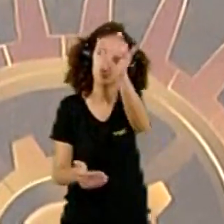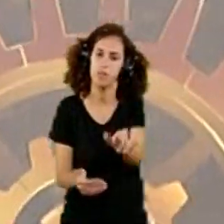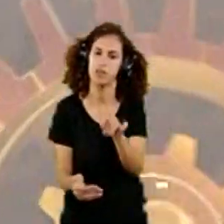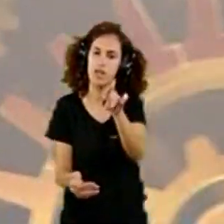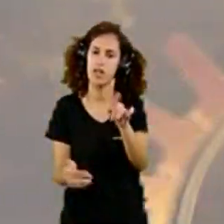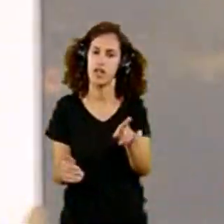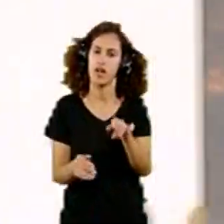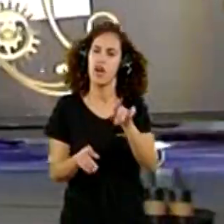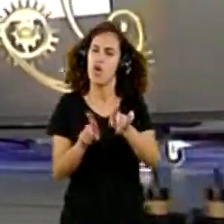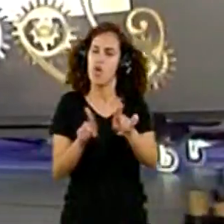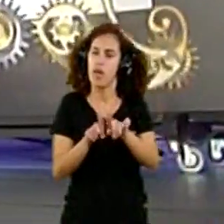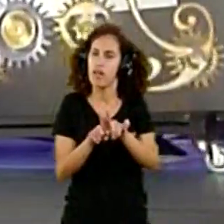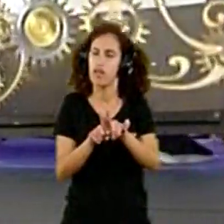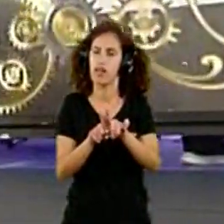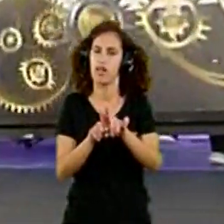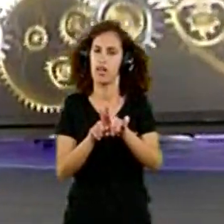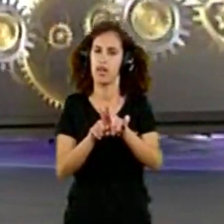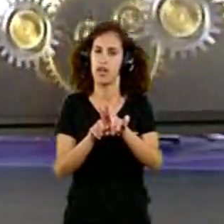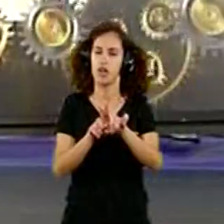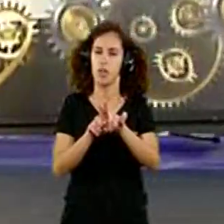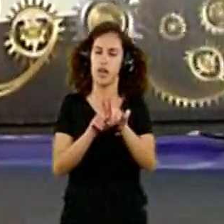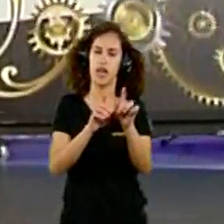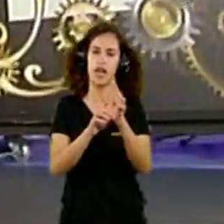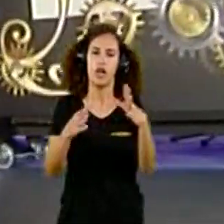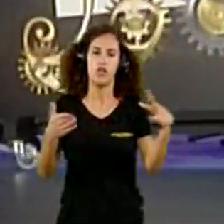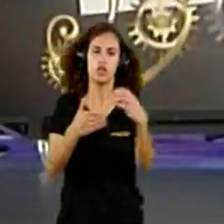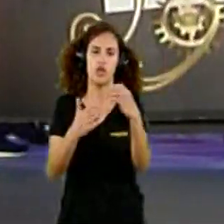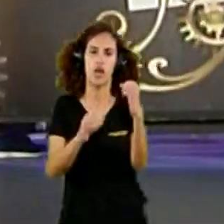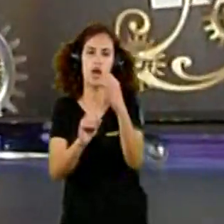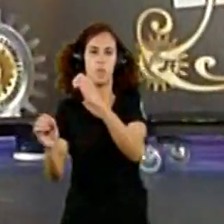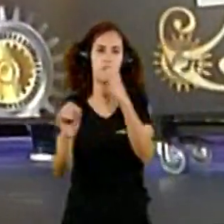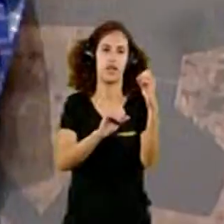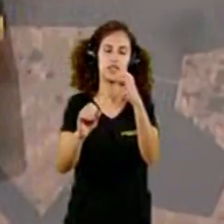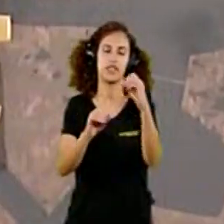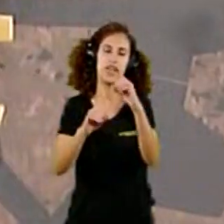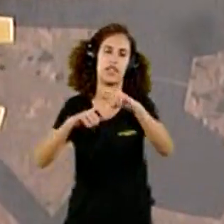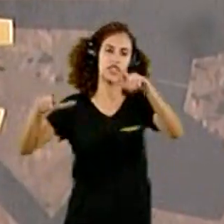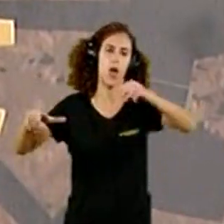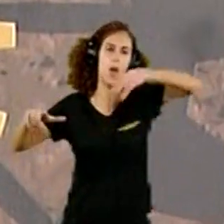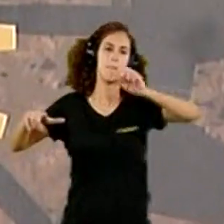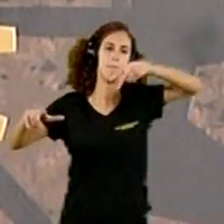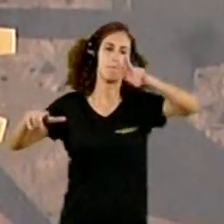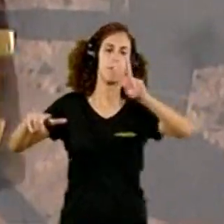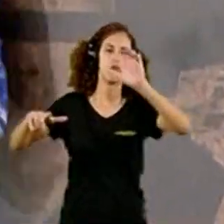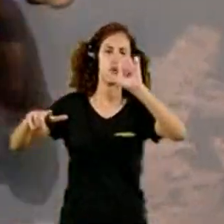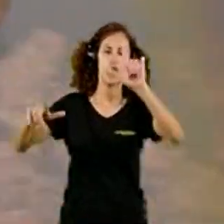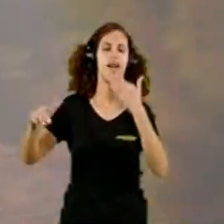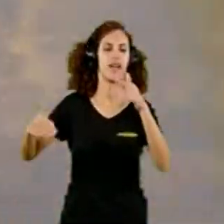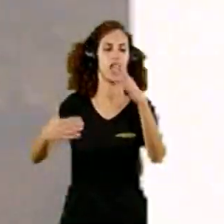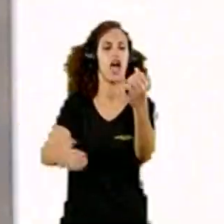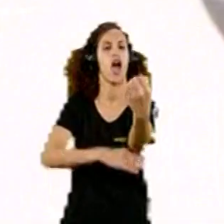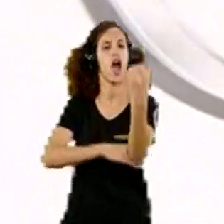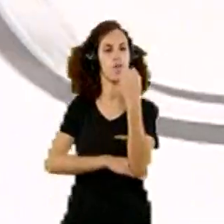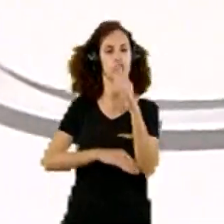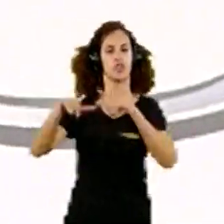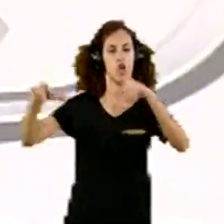que más se ha movido para que los grupos tengamos un local en el Manuel Loy. Y eso se merece un aplauso para él.